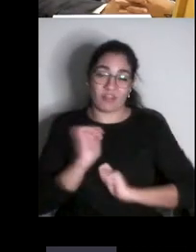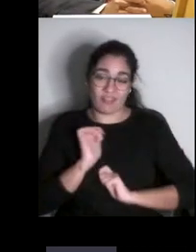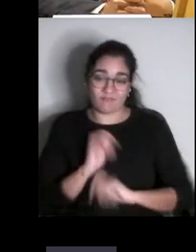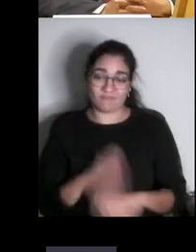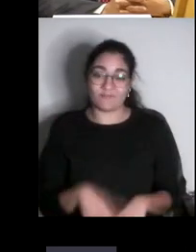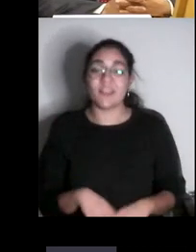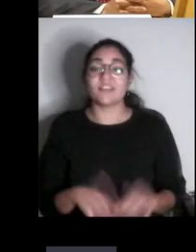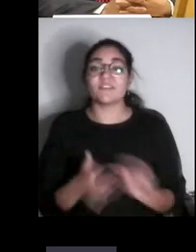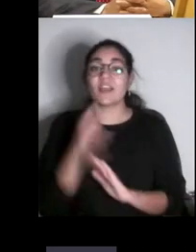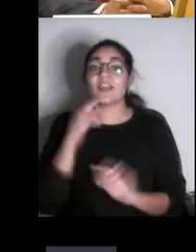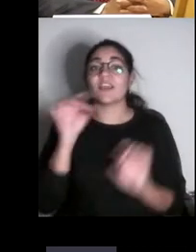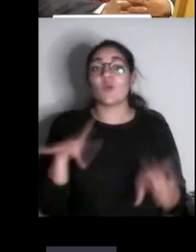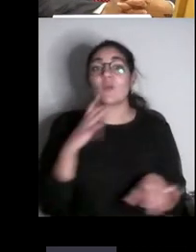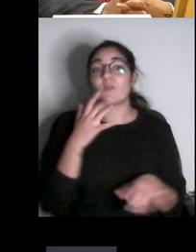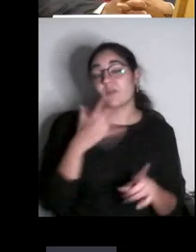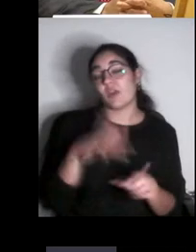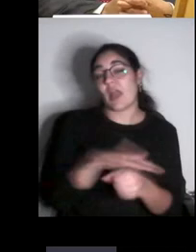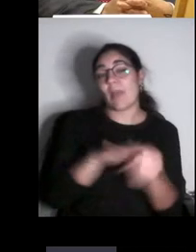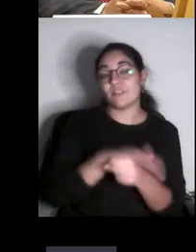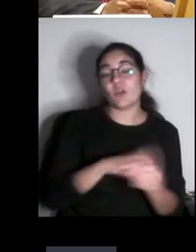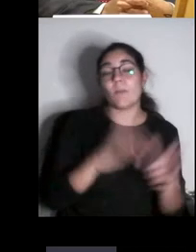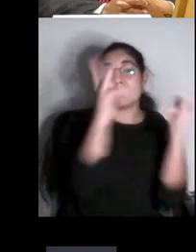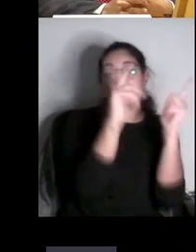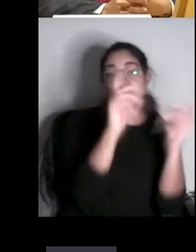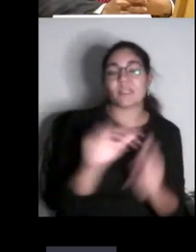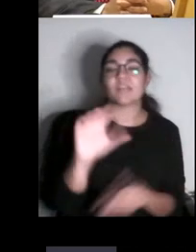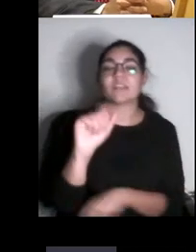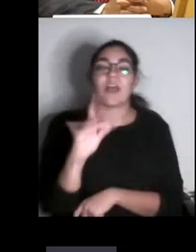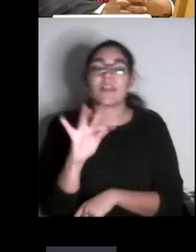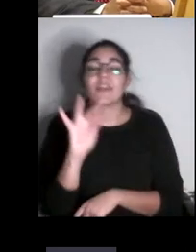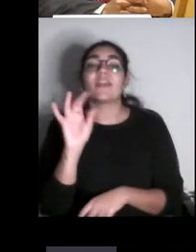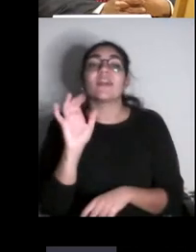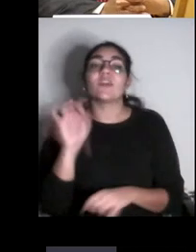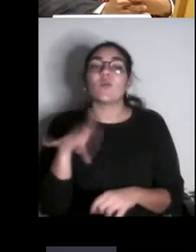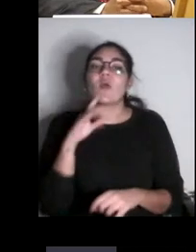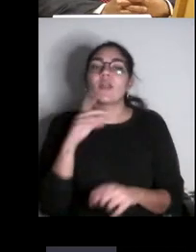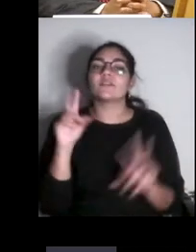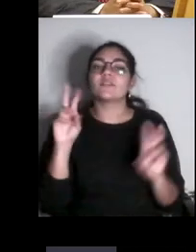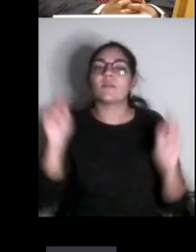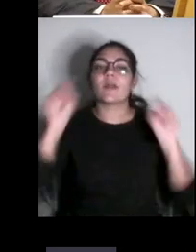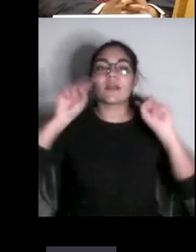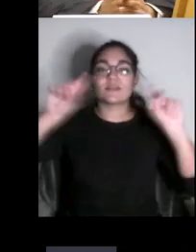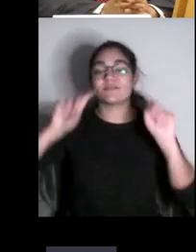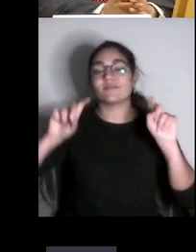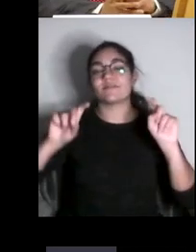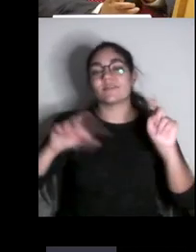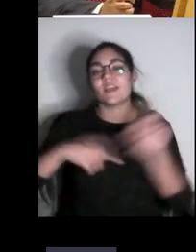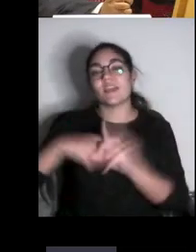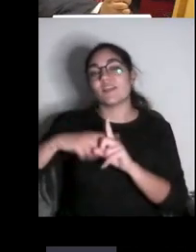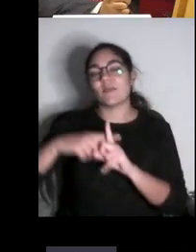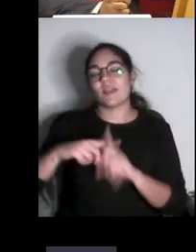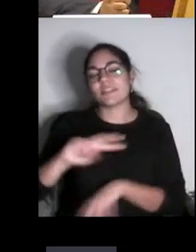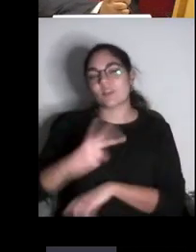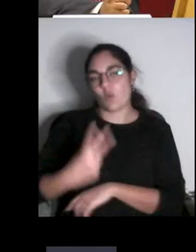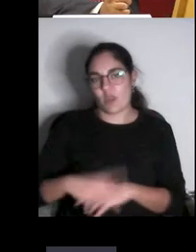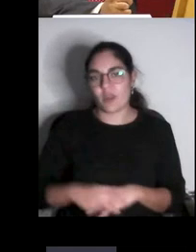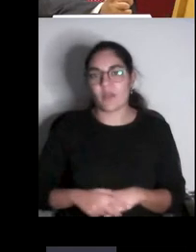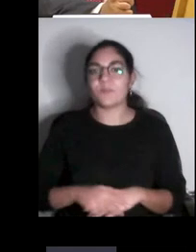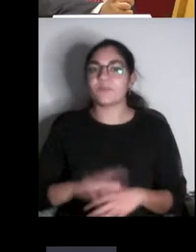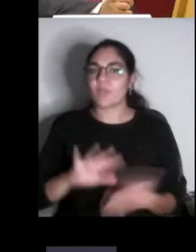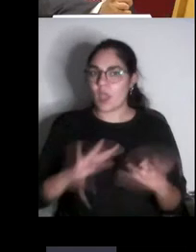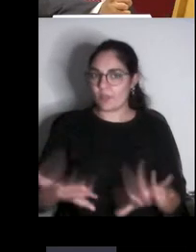en matemáticas y en lengua, la parte secundaria superior en la que ha sido implementado. Y es muy interesante comprobar